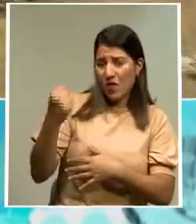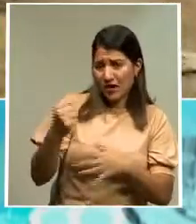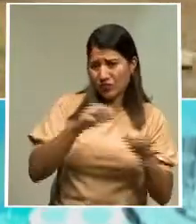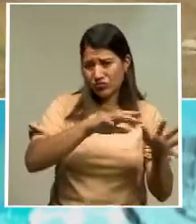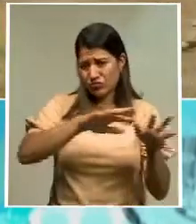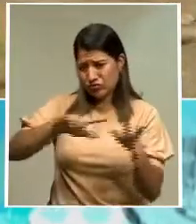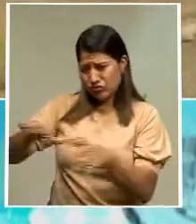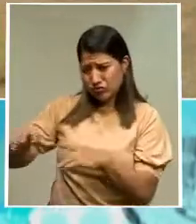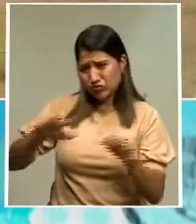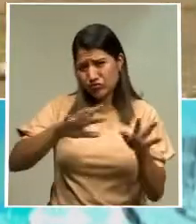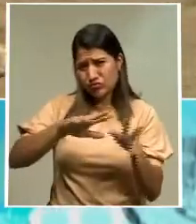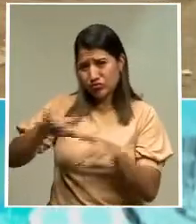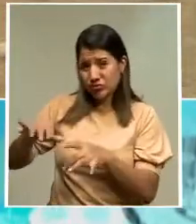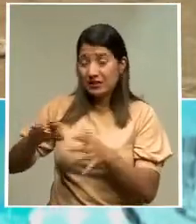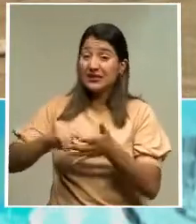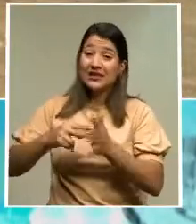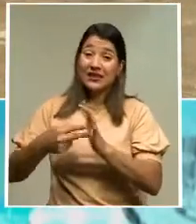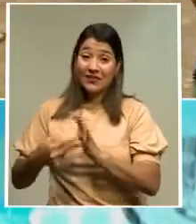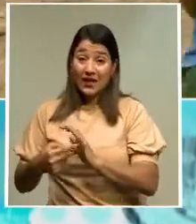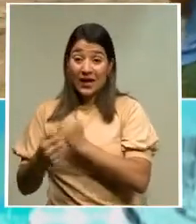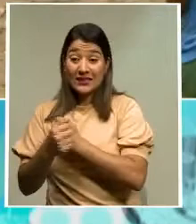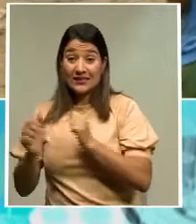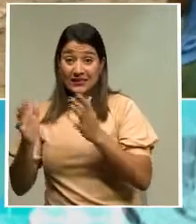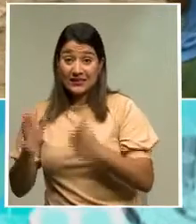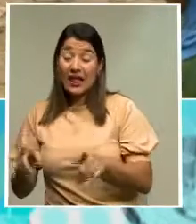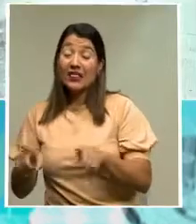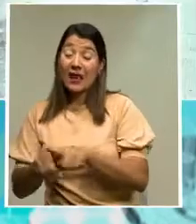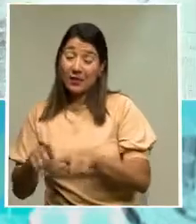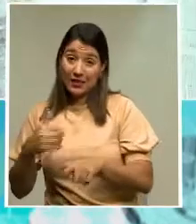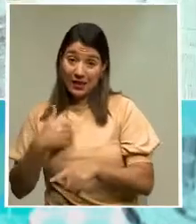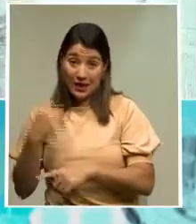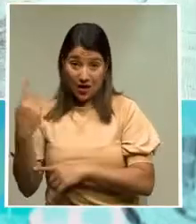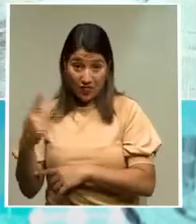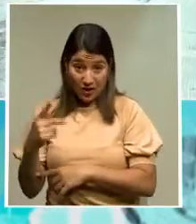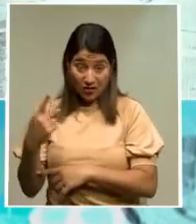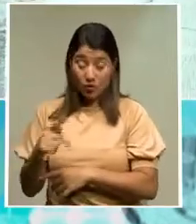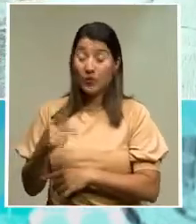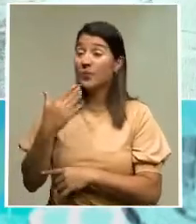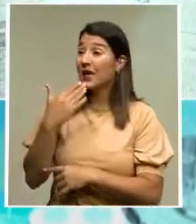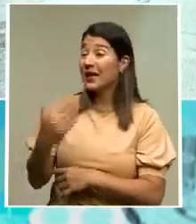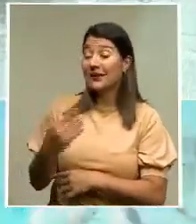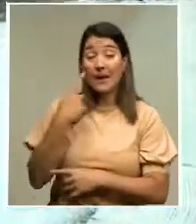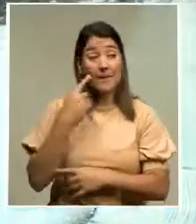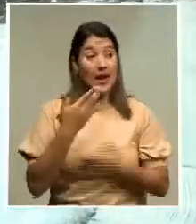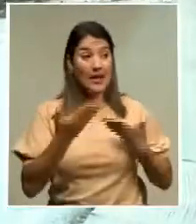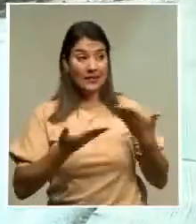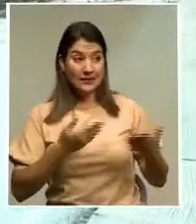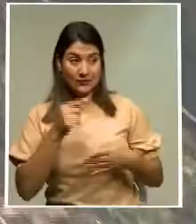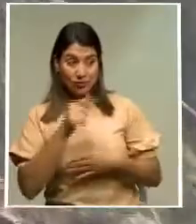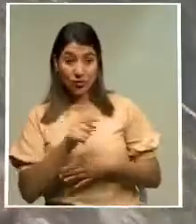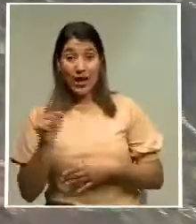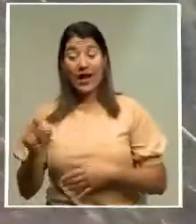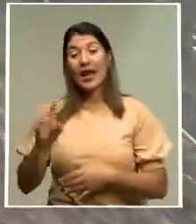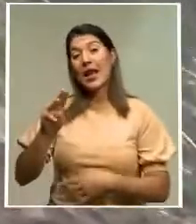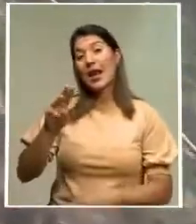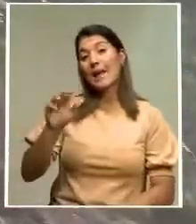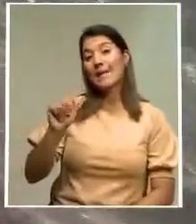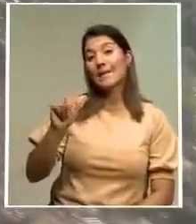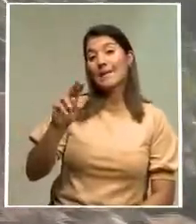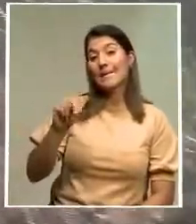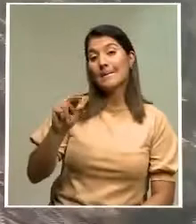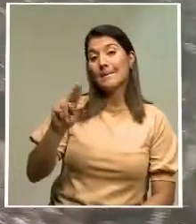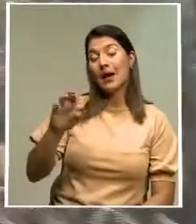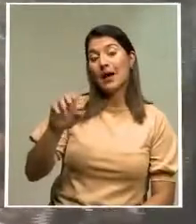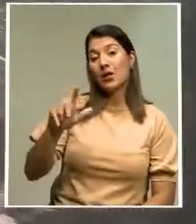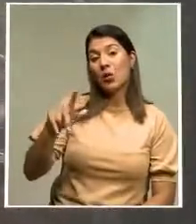entonces también pone en riesgo el personal de rescate. Gracias, don Manuel. Vamos para servirles. Don Manuel Pérez, el jefe de la Estación Metropolitana Norte